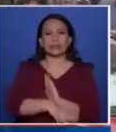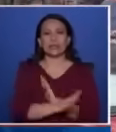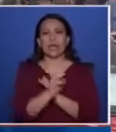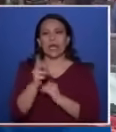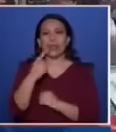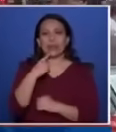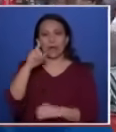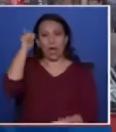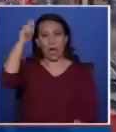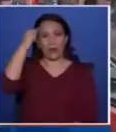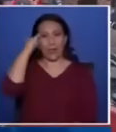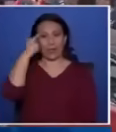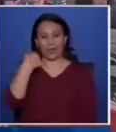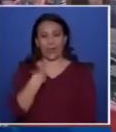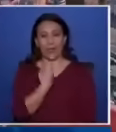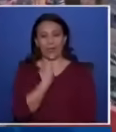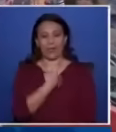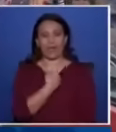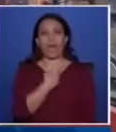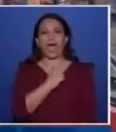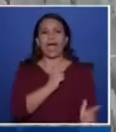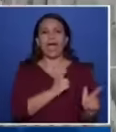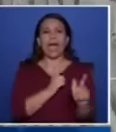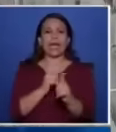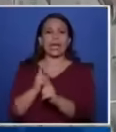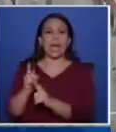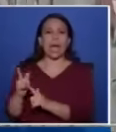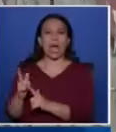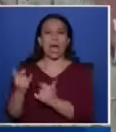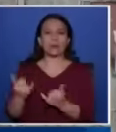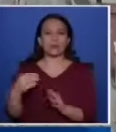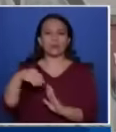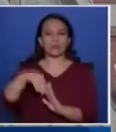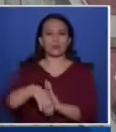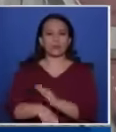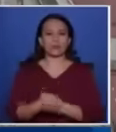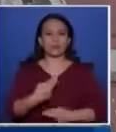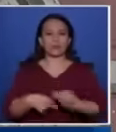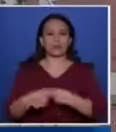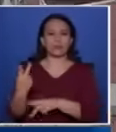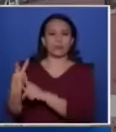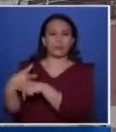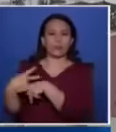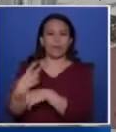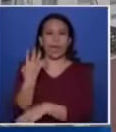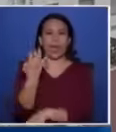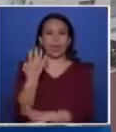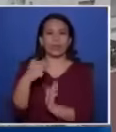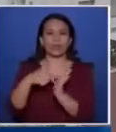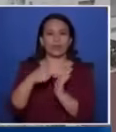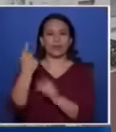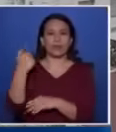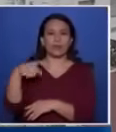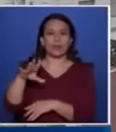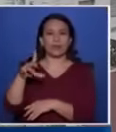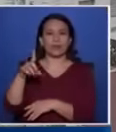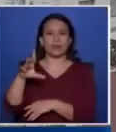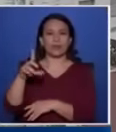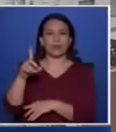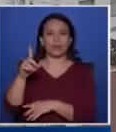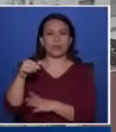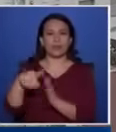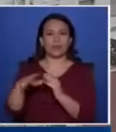En enero del año pasado, el flujo de ventas de los sectores productivos fue de alrededor de 14 mil millones de dólares y según las